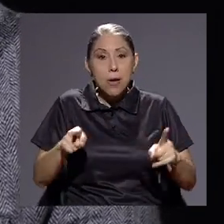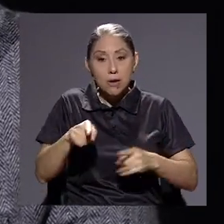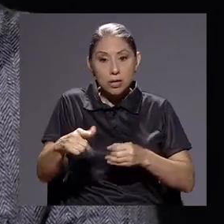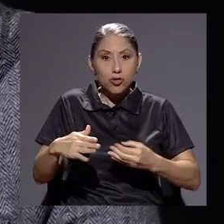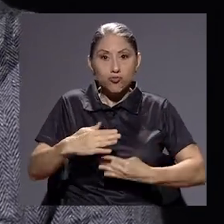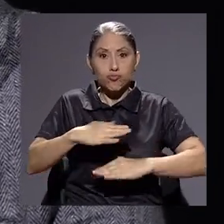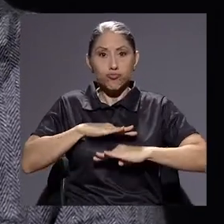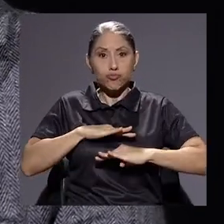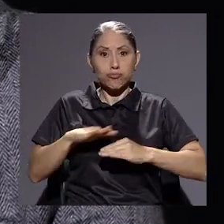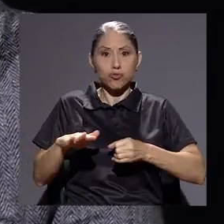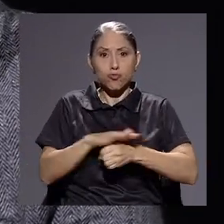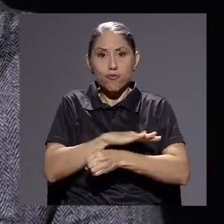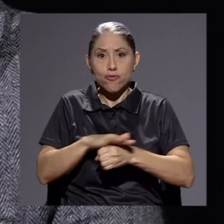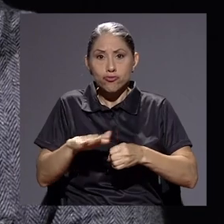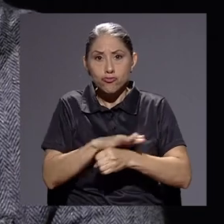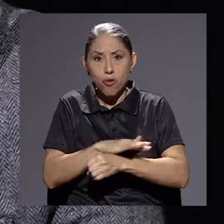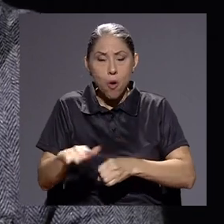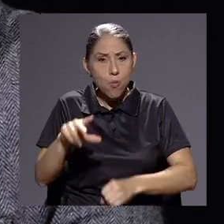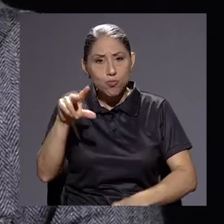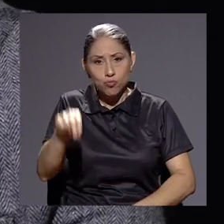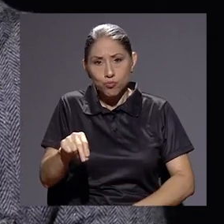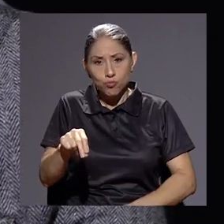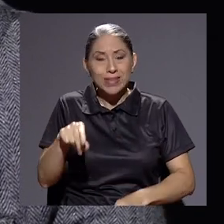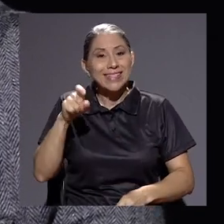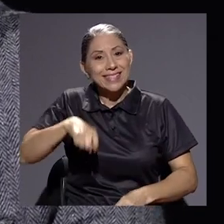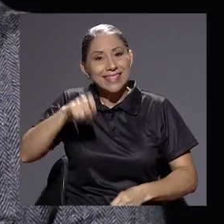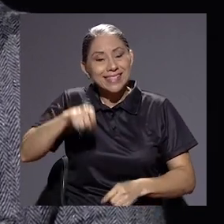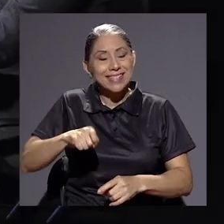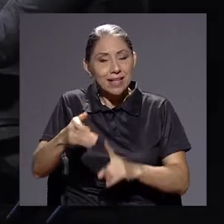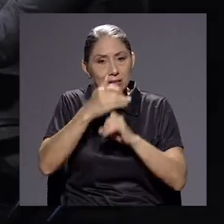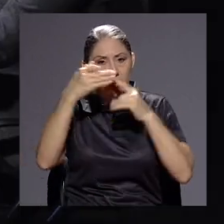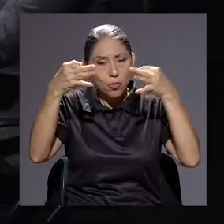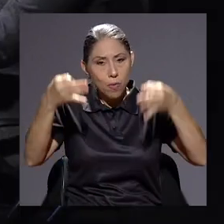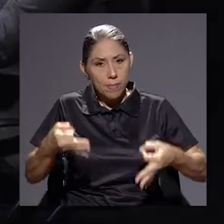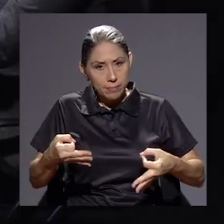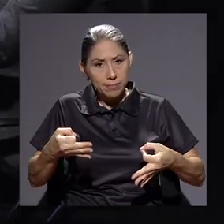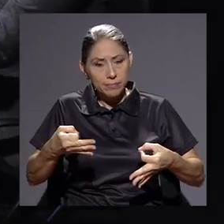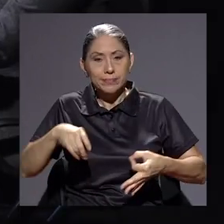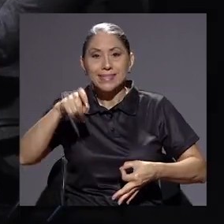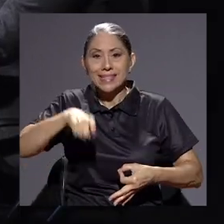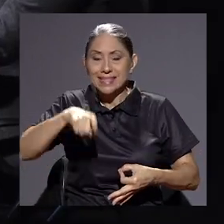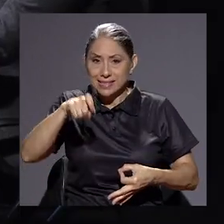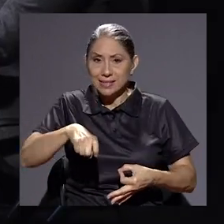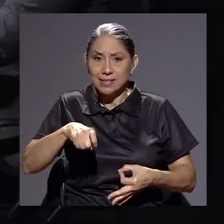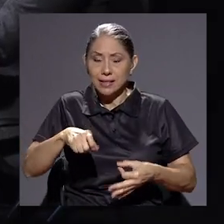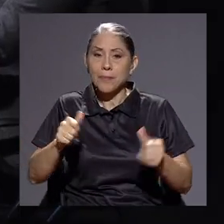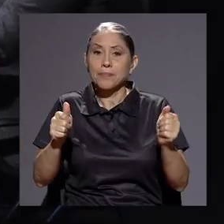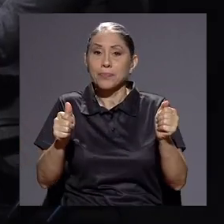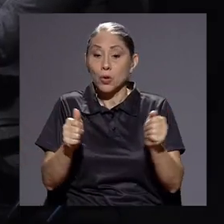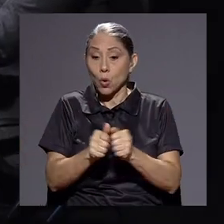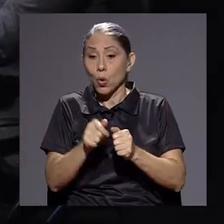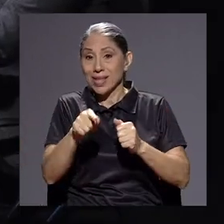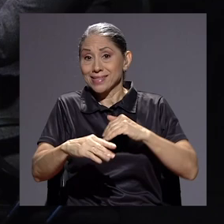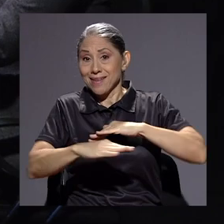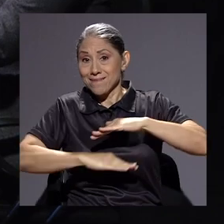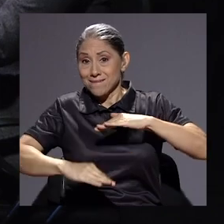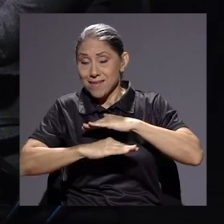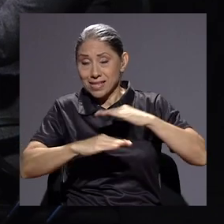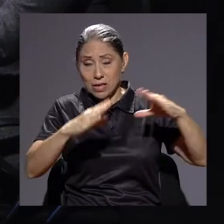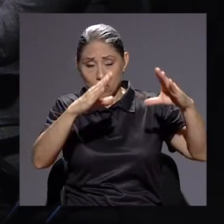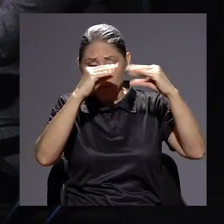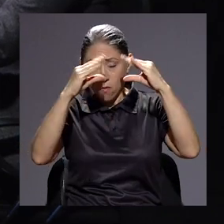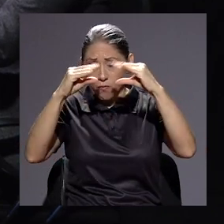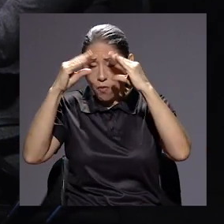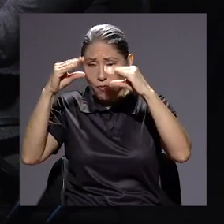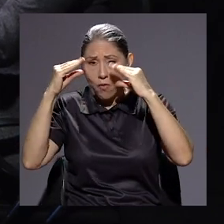Así es. Se necesita, además, una toma de decisiones. Se necesita, eso sí, con esta base,